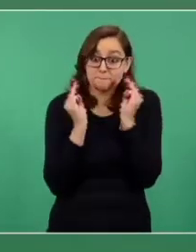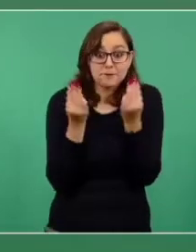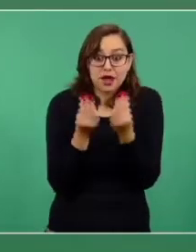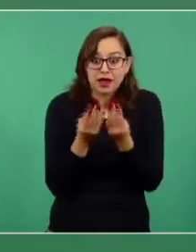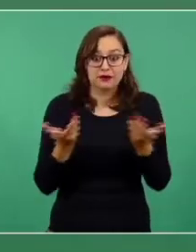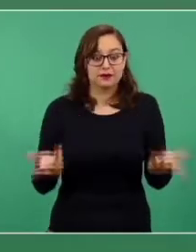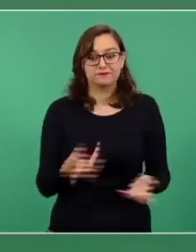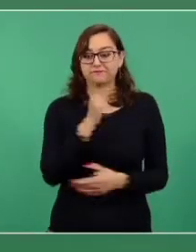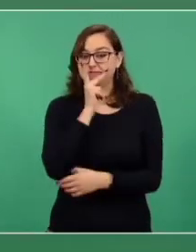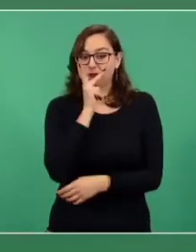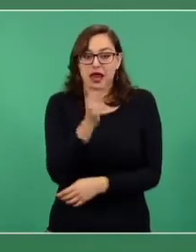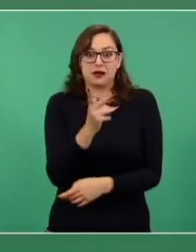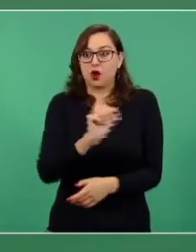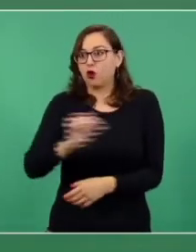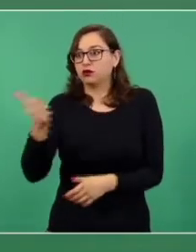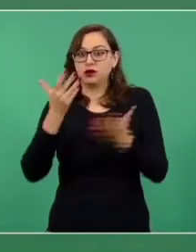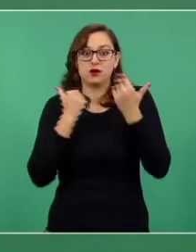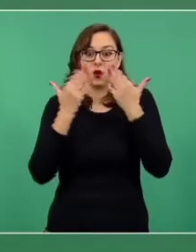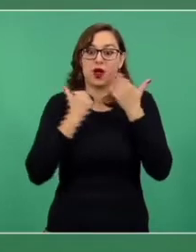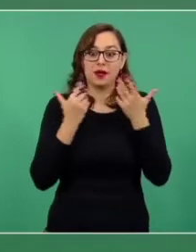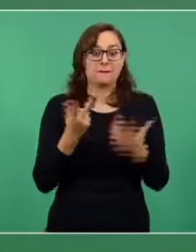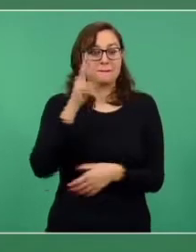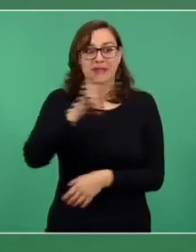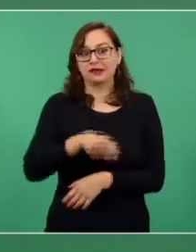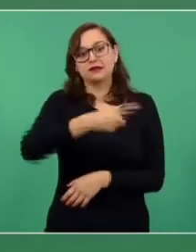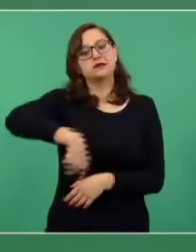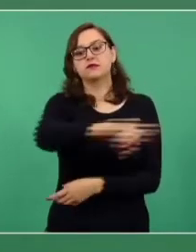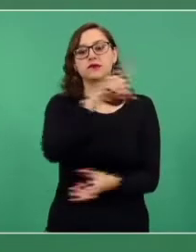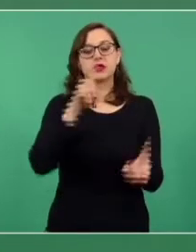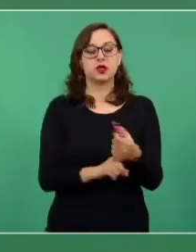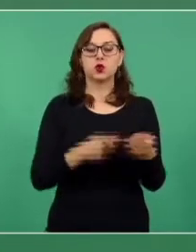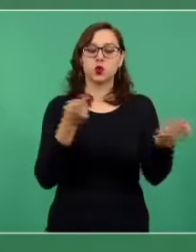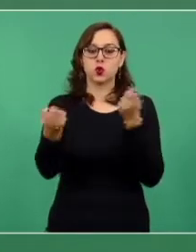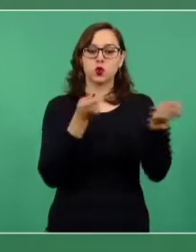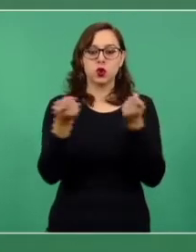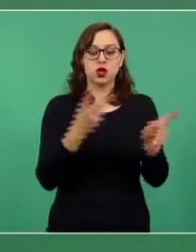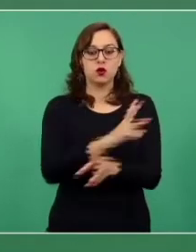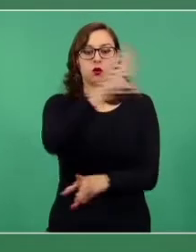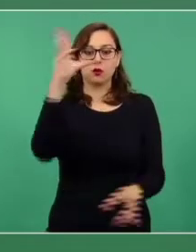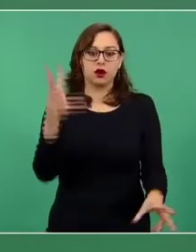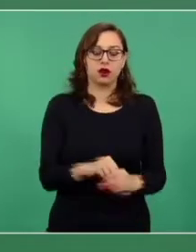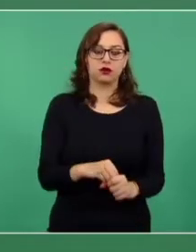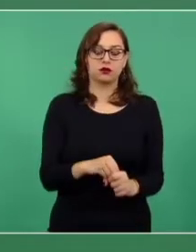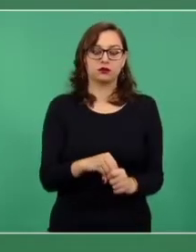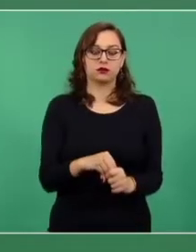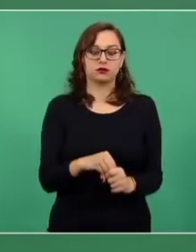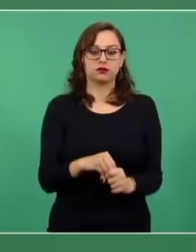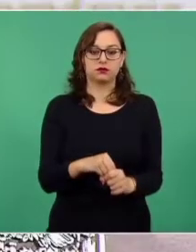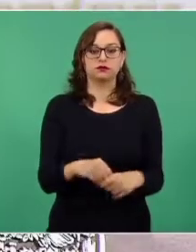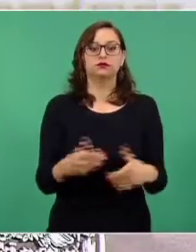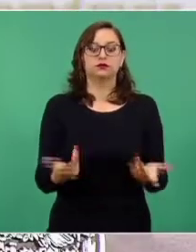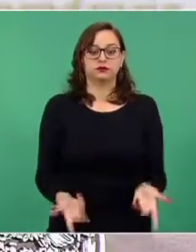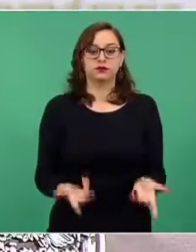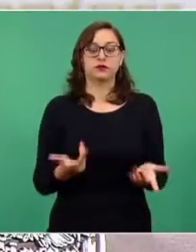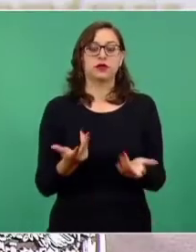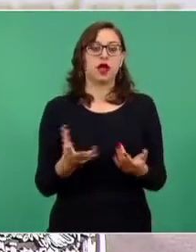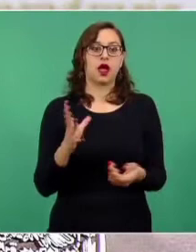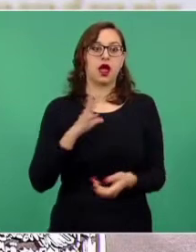que dominan en las universidades públicas, así como existen